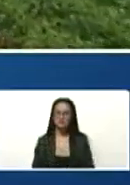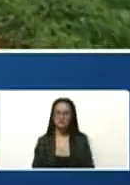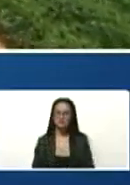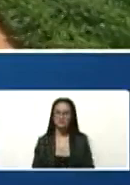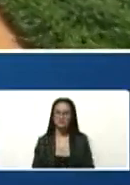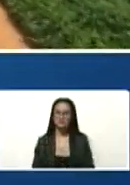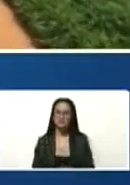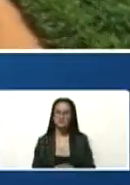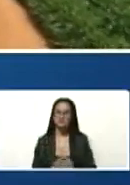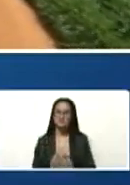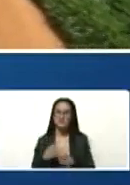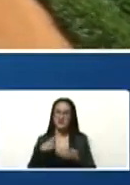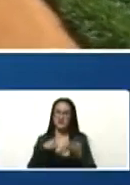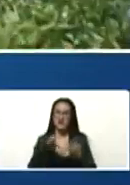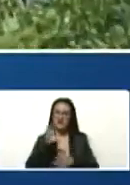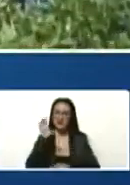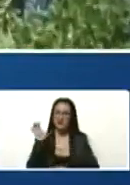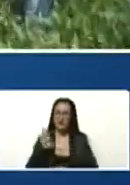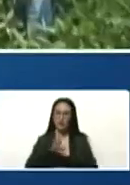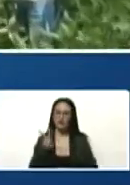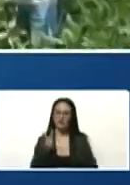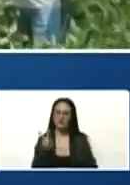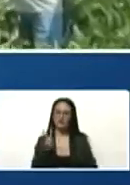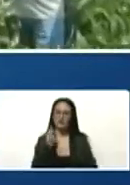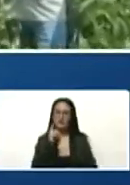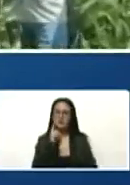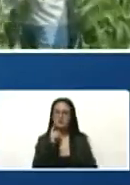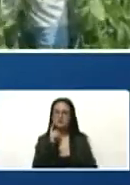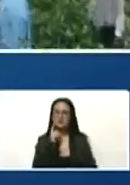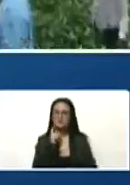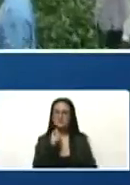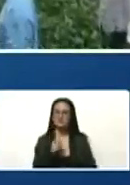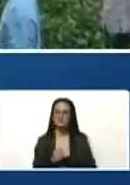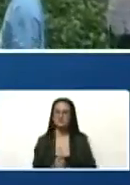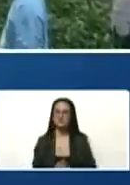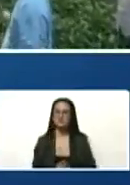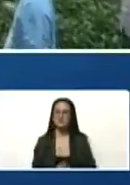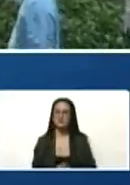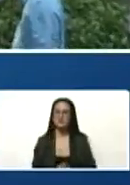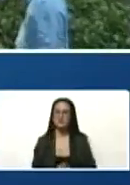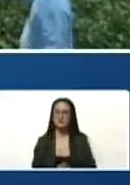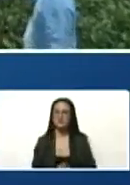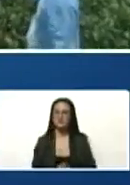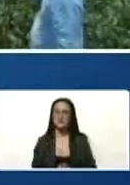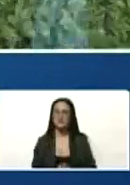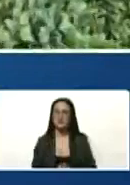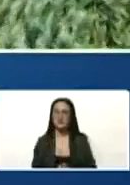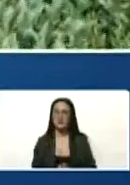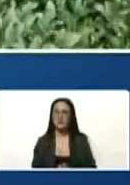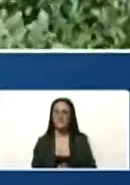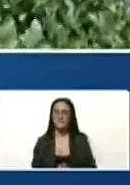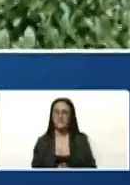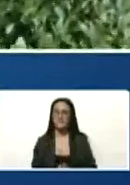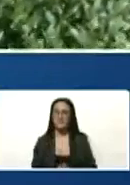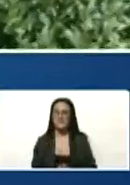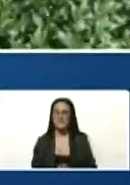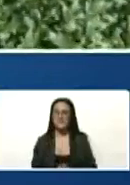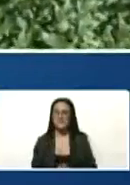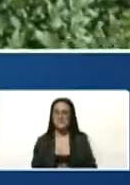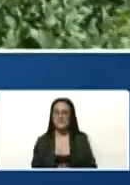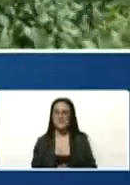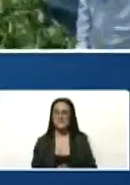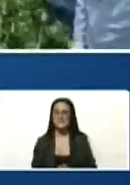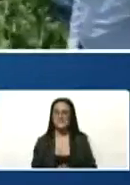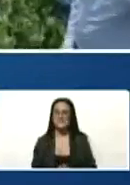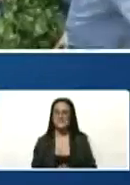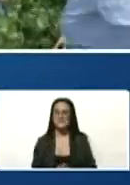El Socorro, de ahí también tengo un gran amigo que es cliente y amigo. Entonces le digo,